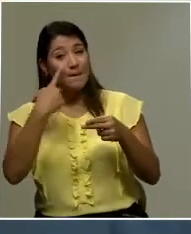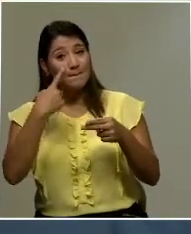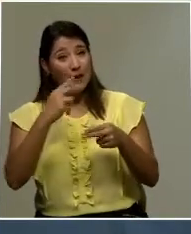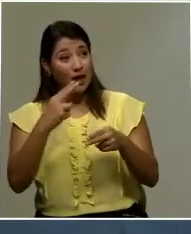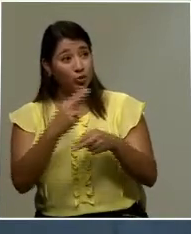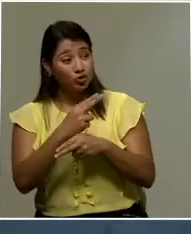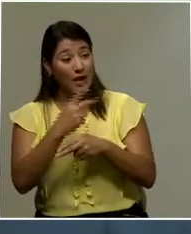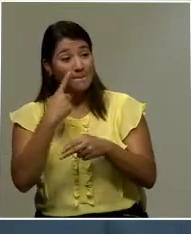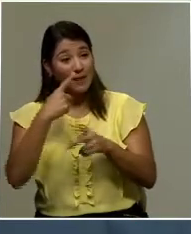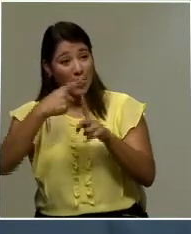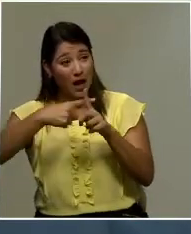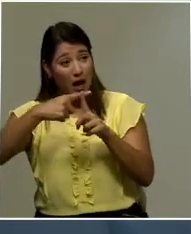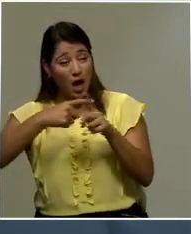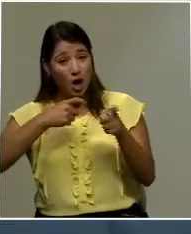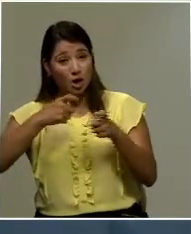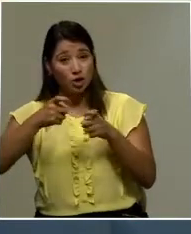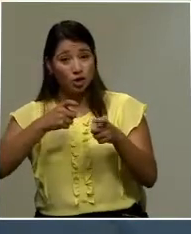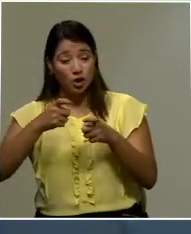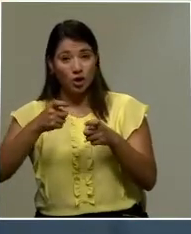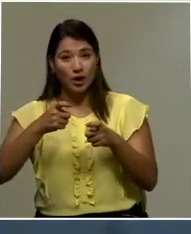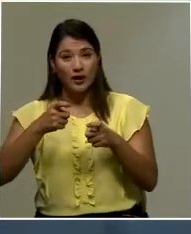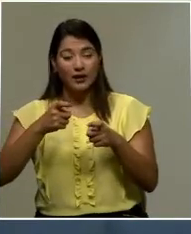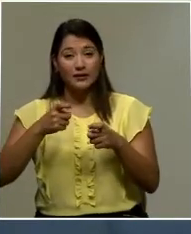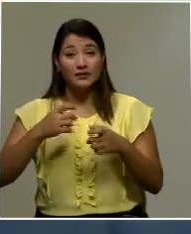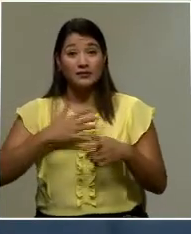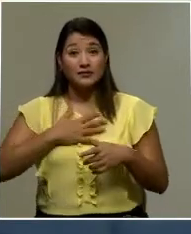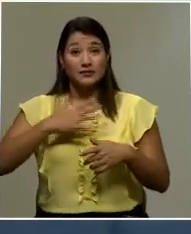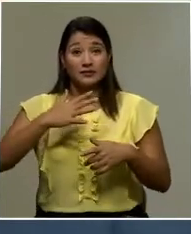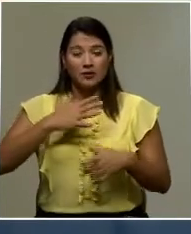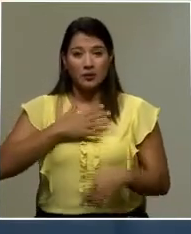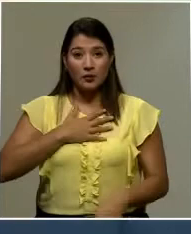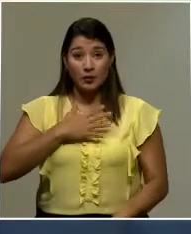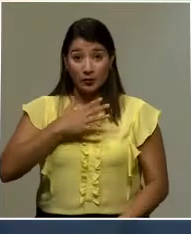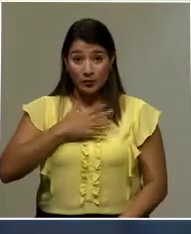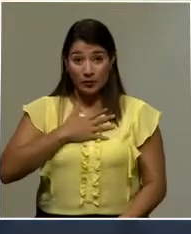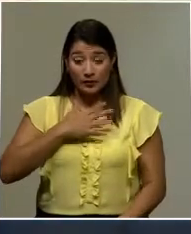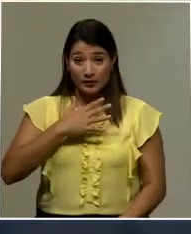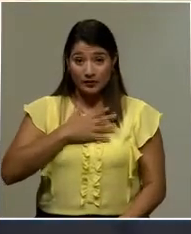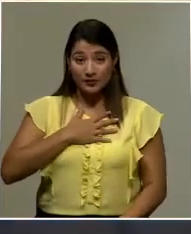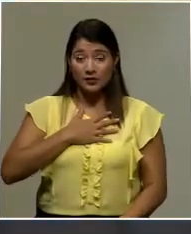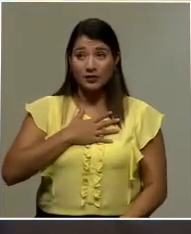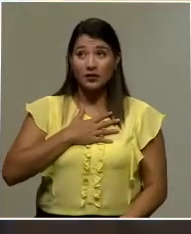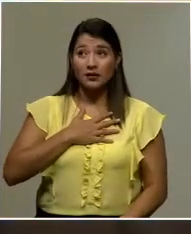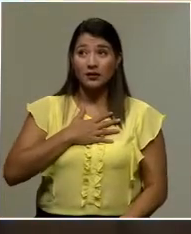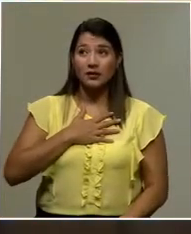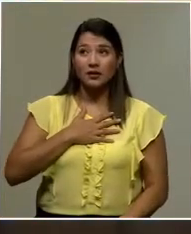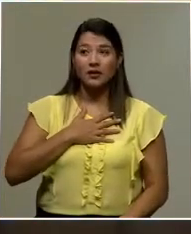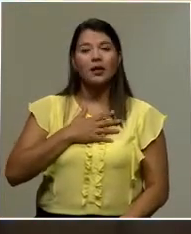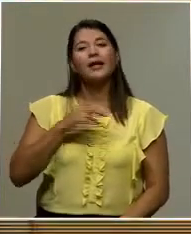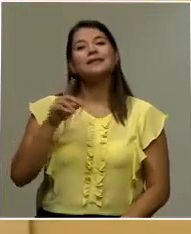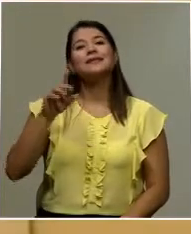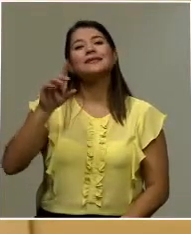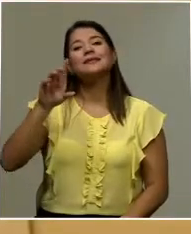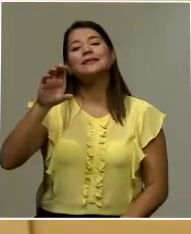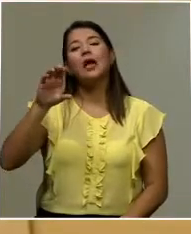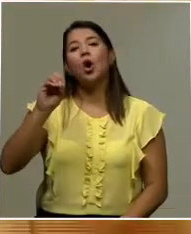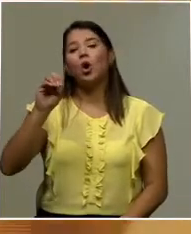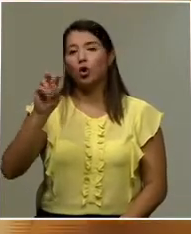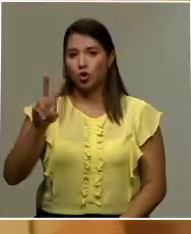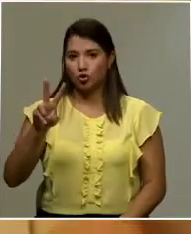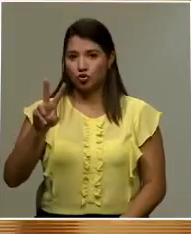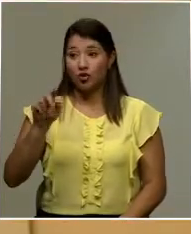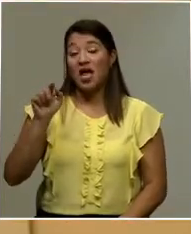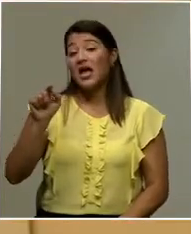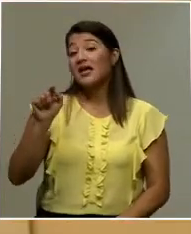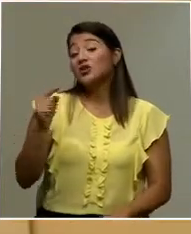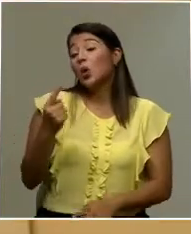para medir la cantidad de exhalaciones? Bueno, es un medidor de dióxido de carbono, ¿no? Este es un modelo